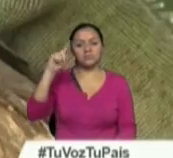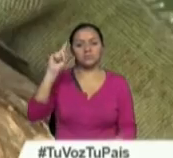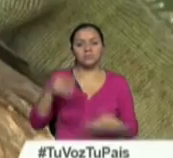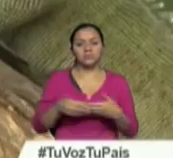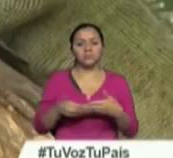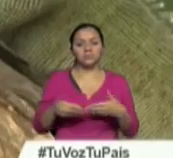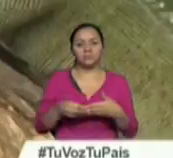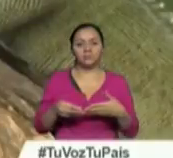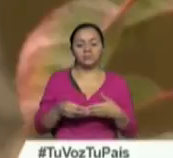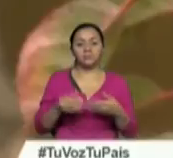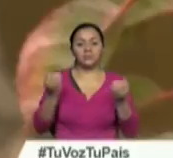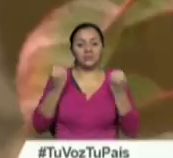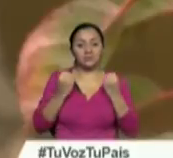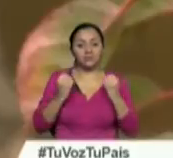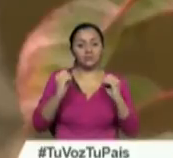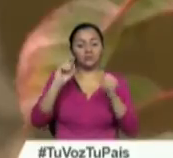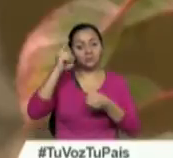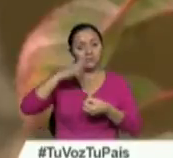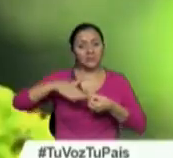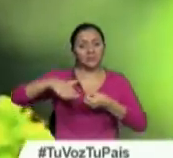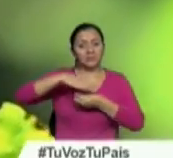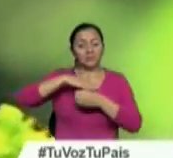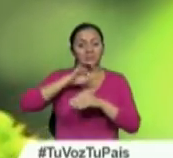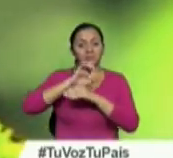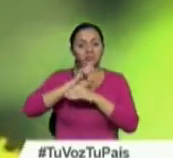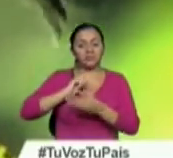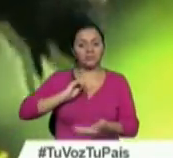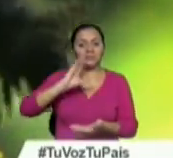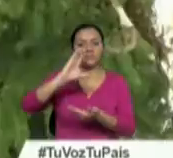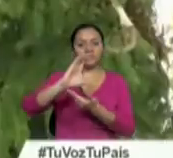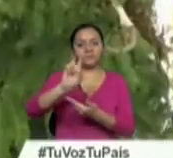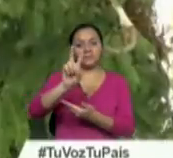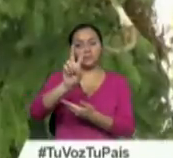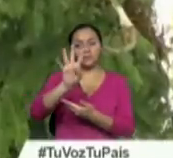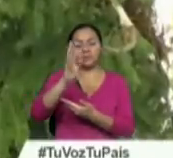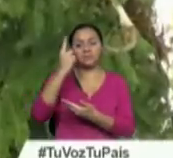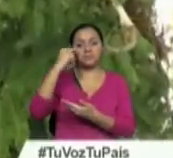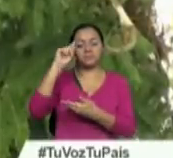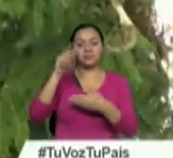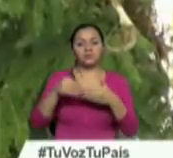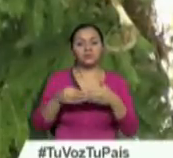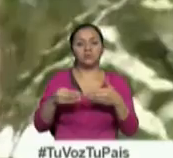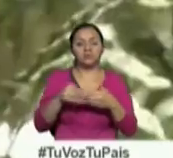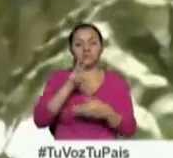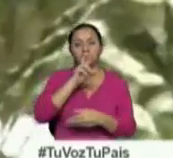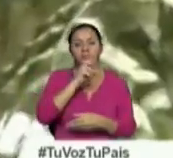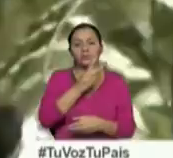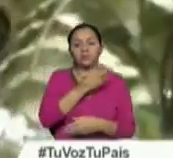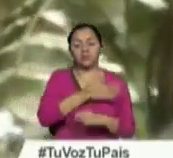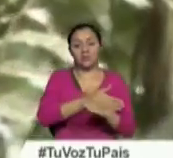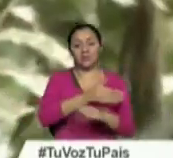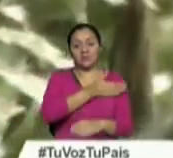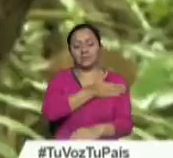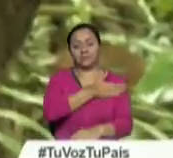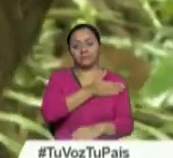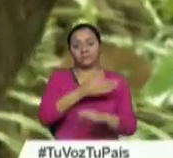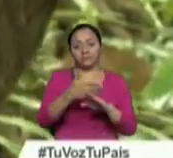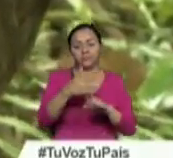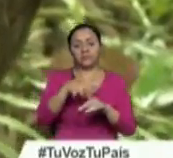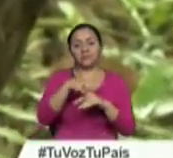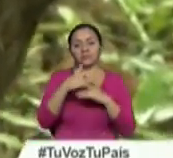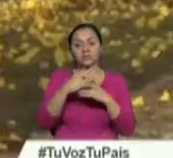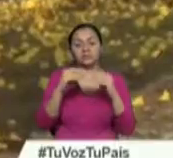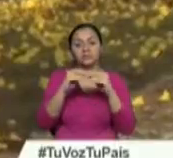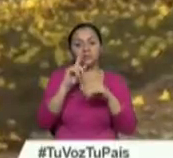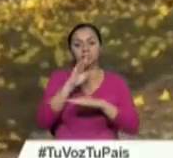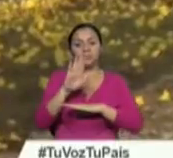dólares. En estos esfuerzos, el Estado ecuatoriano invirtió cerca de 24 millones de dólares desde el 2012, situación que demuestra el